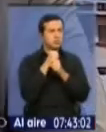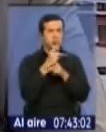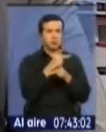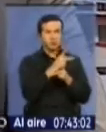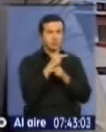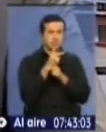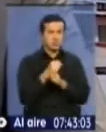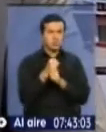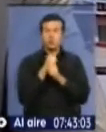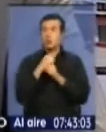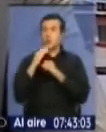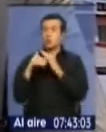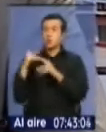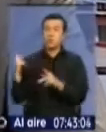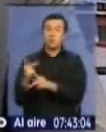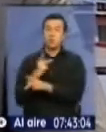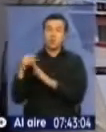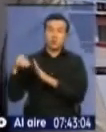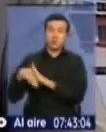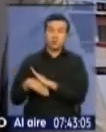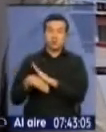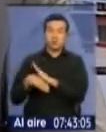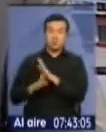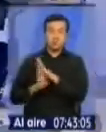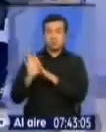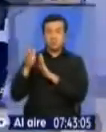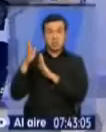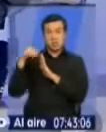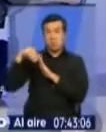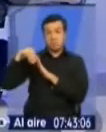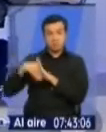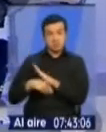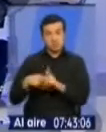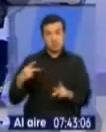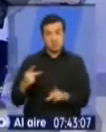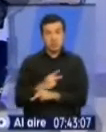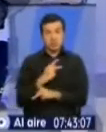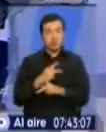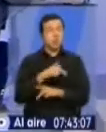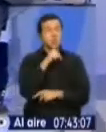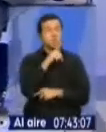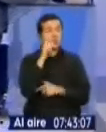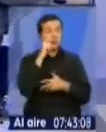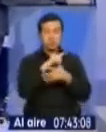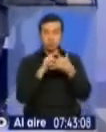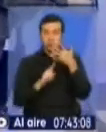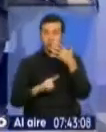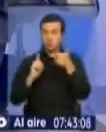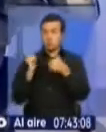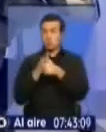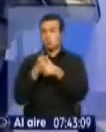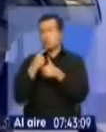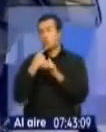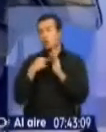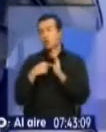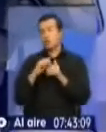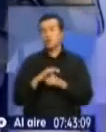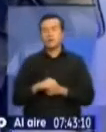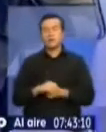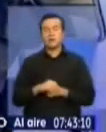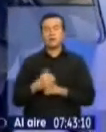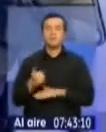ido hacia peor, no hemos mejorado. Okay, pero ¿cuál es el punto de inflexión para corregir entonces? Tienes varios puntos. Primero, cuando